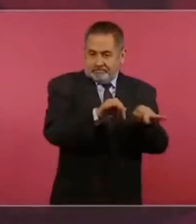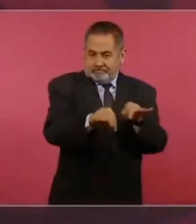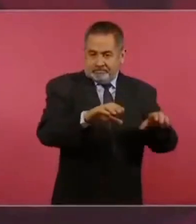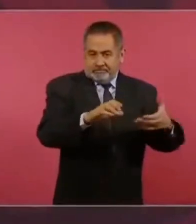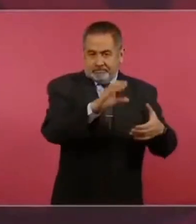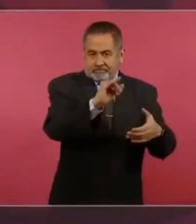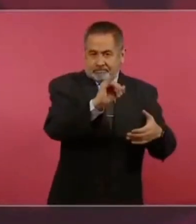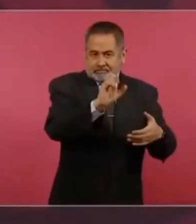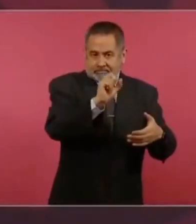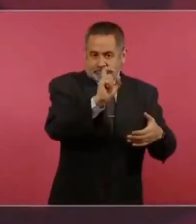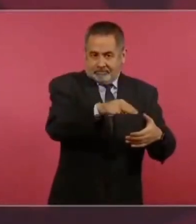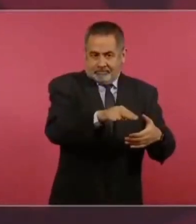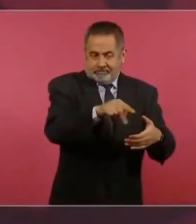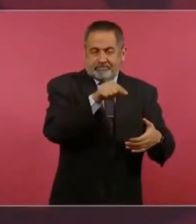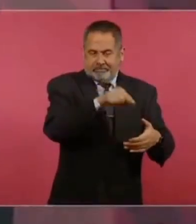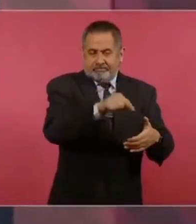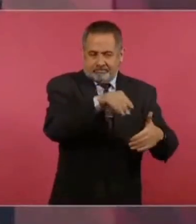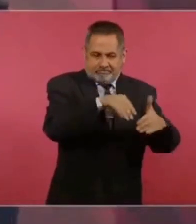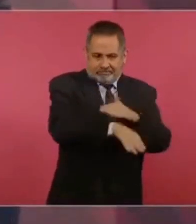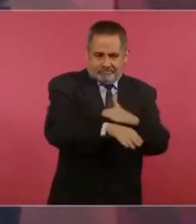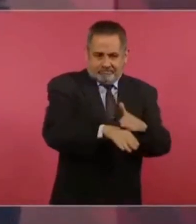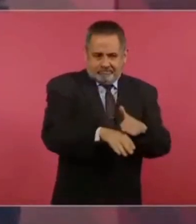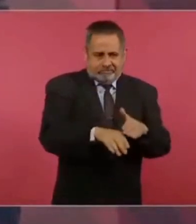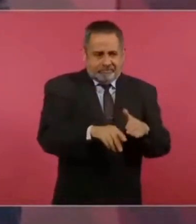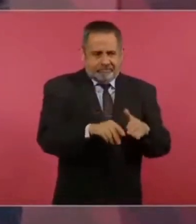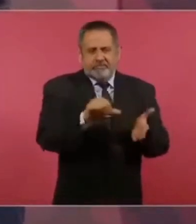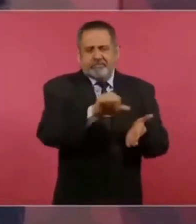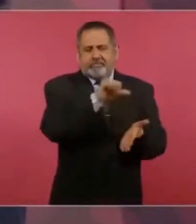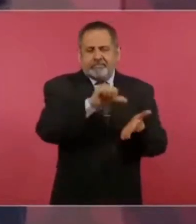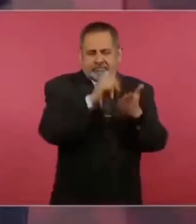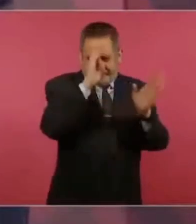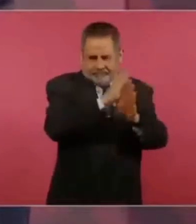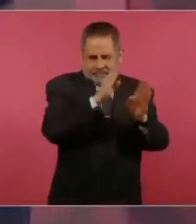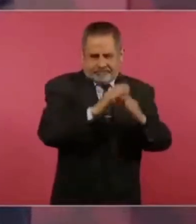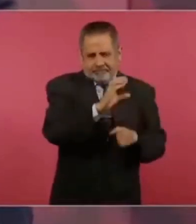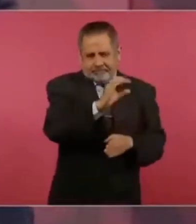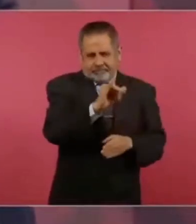al CISEN, a este centro de espionaje